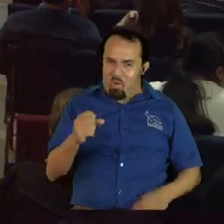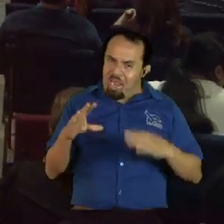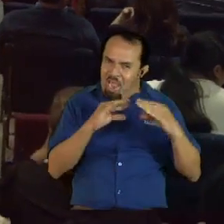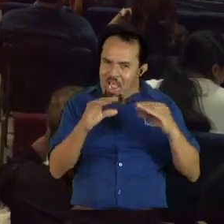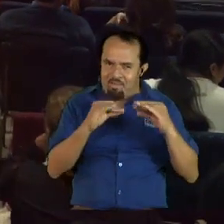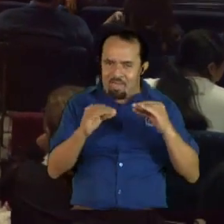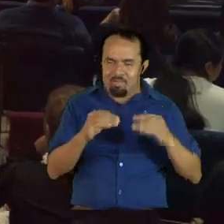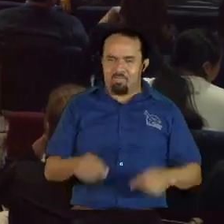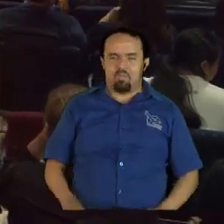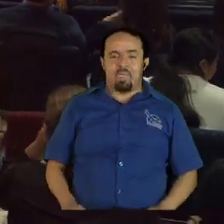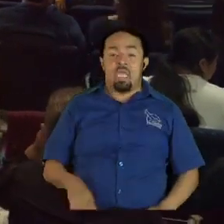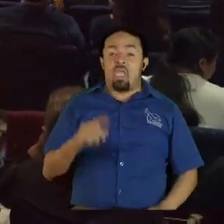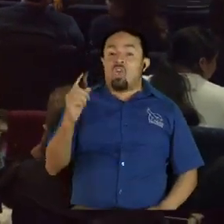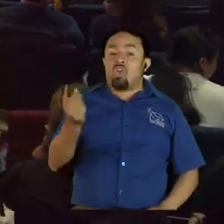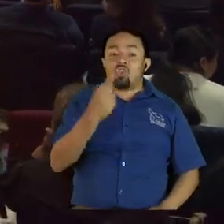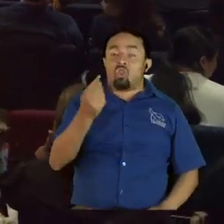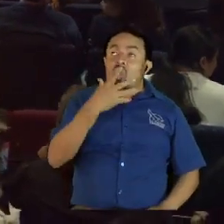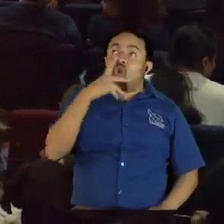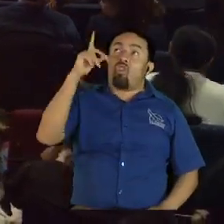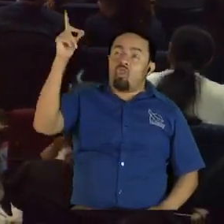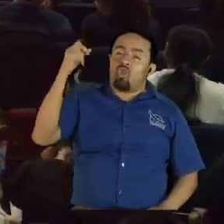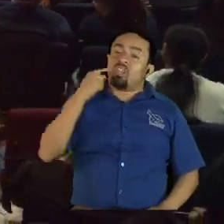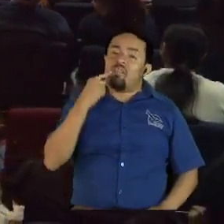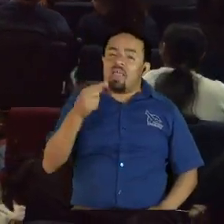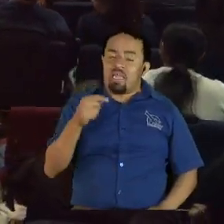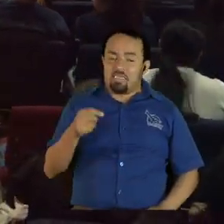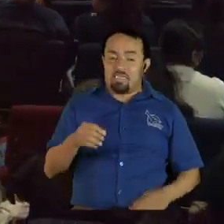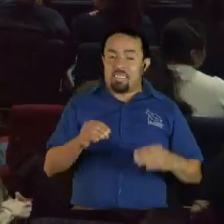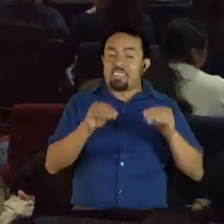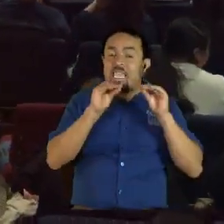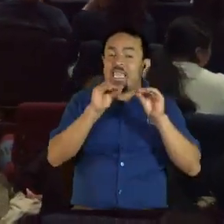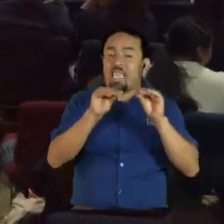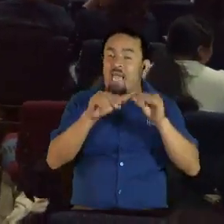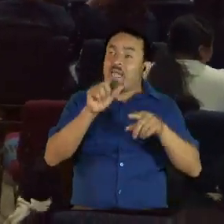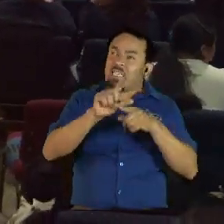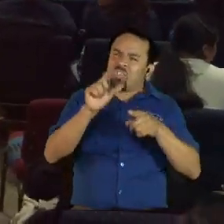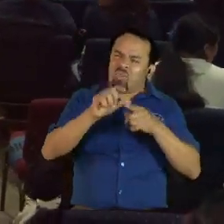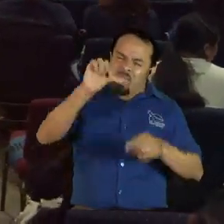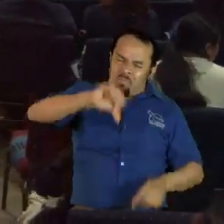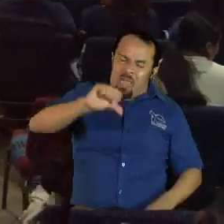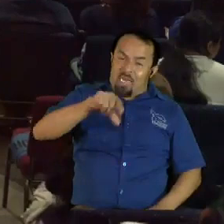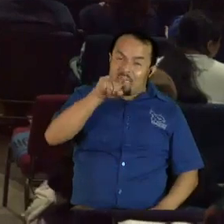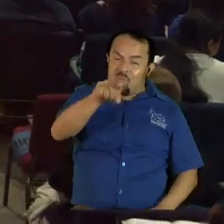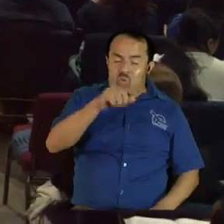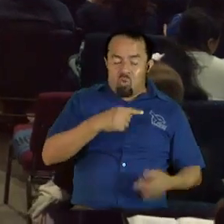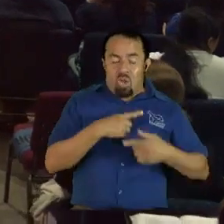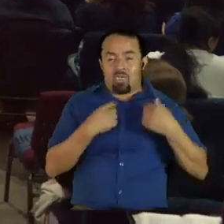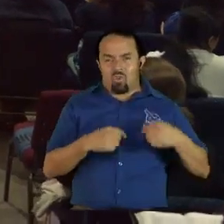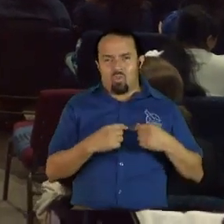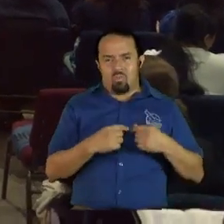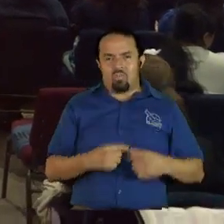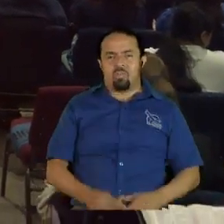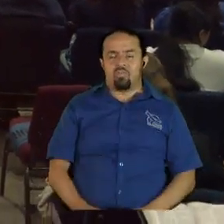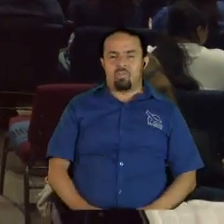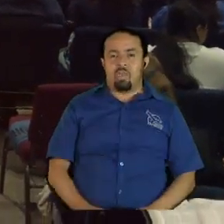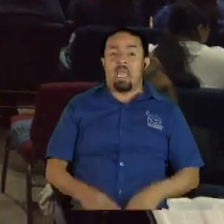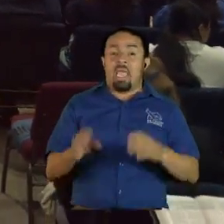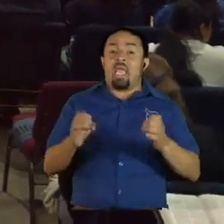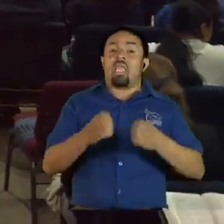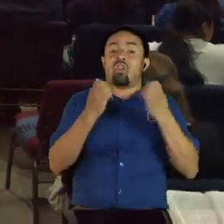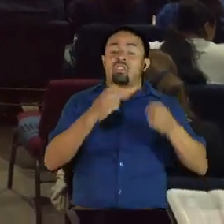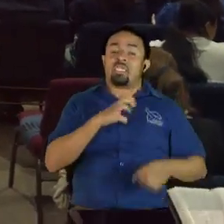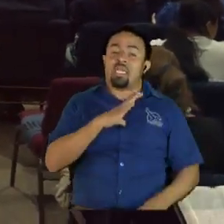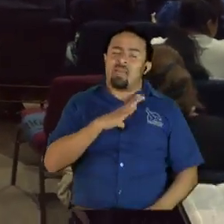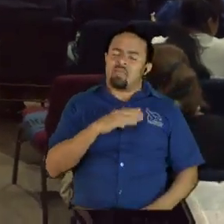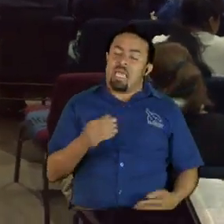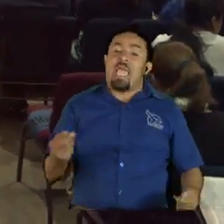Solo Dios. Yo, Jehová, que escudriño el corazón y los riñones. Él es el único. Entonces tenemos que